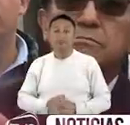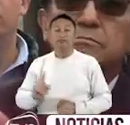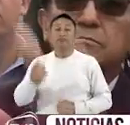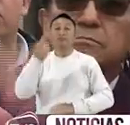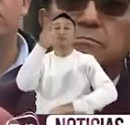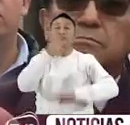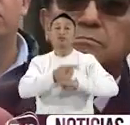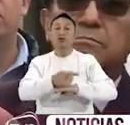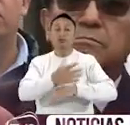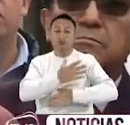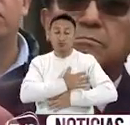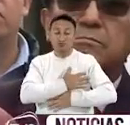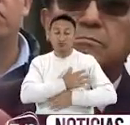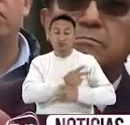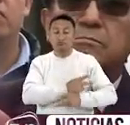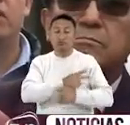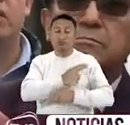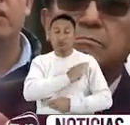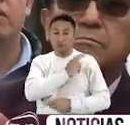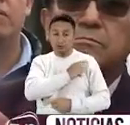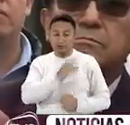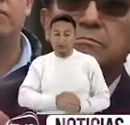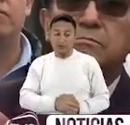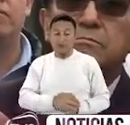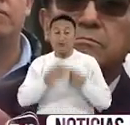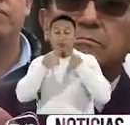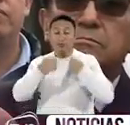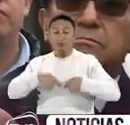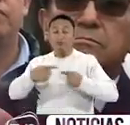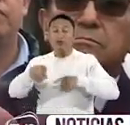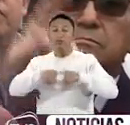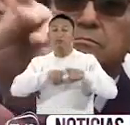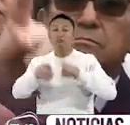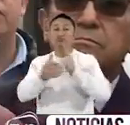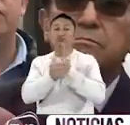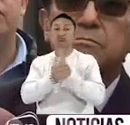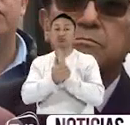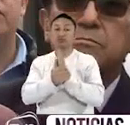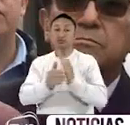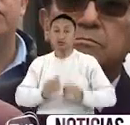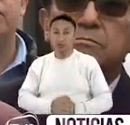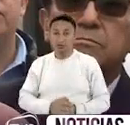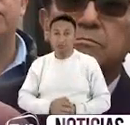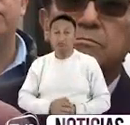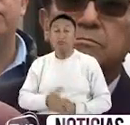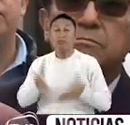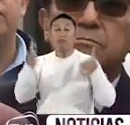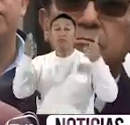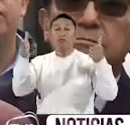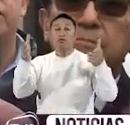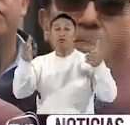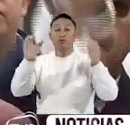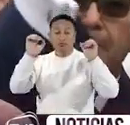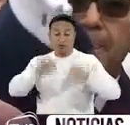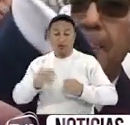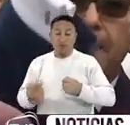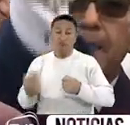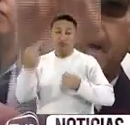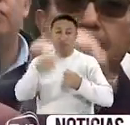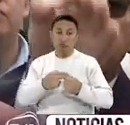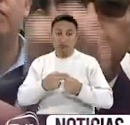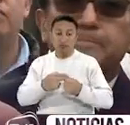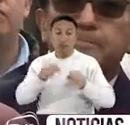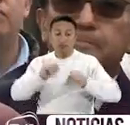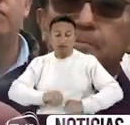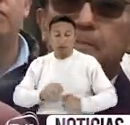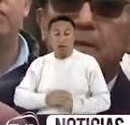decreto de nuestro Consejo Universitario es llamar a concurso de merecimientos y oposición para que los profesores realmente participen y sean